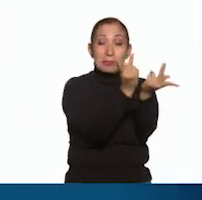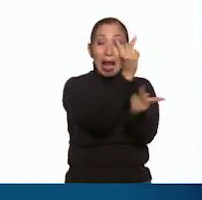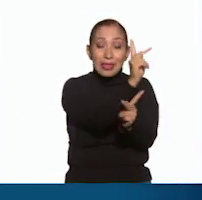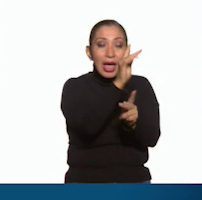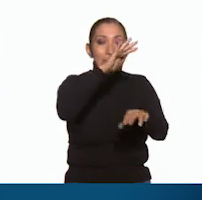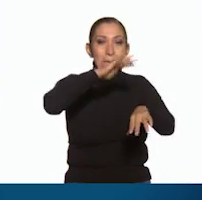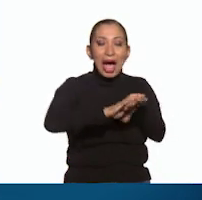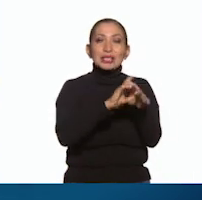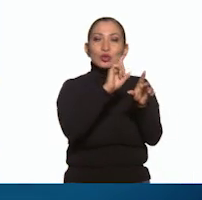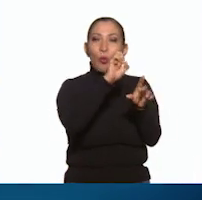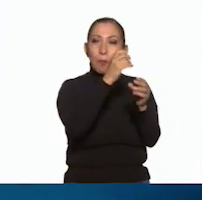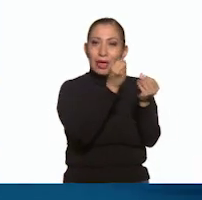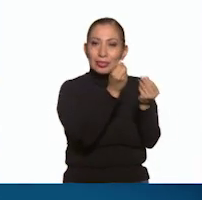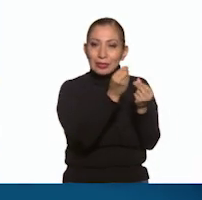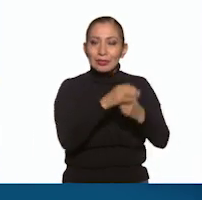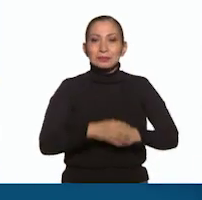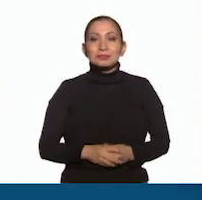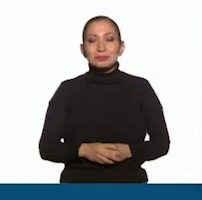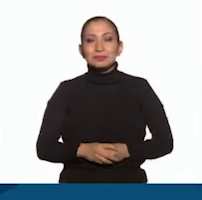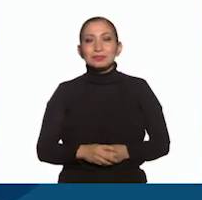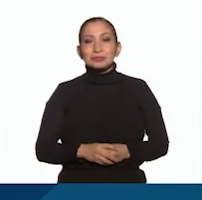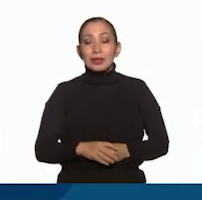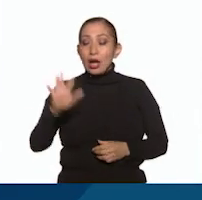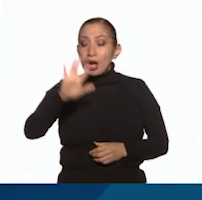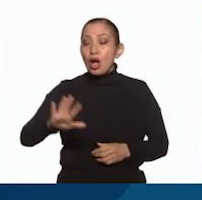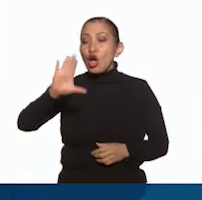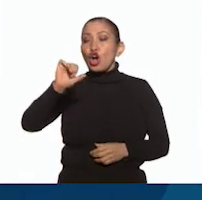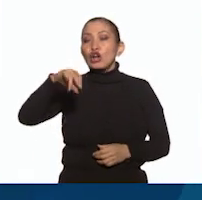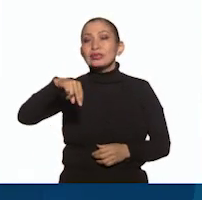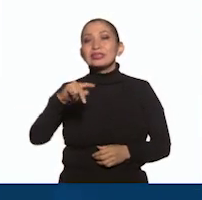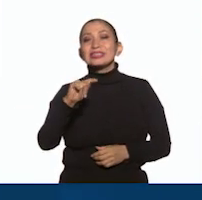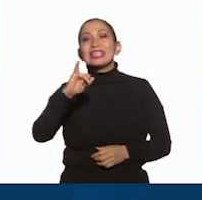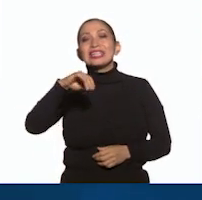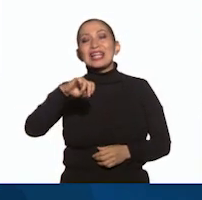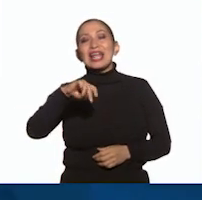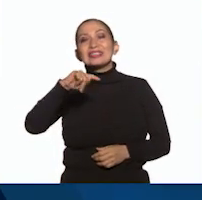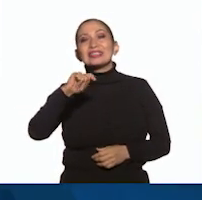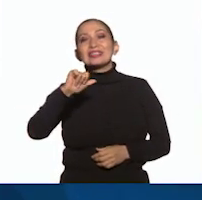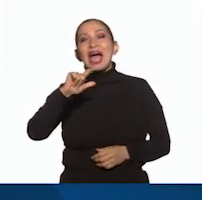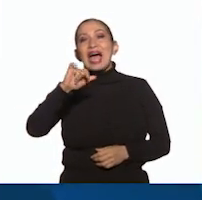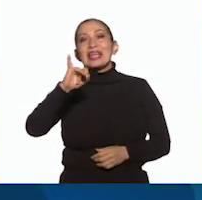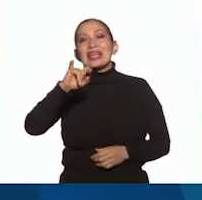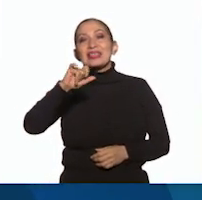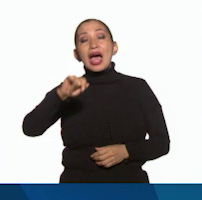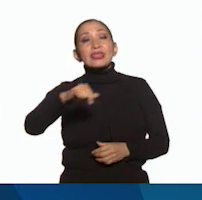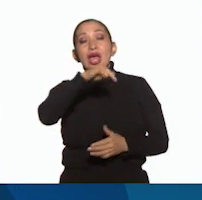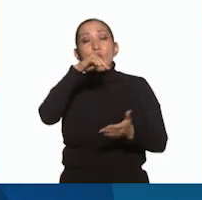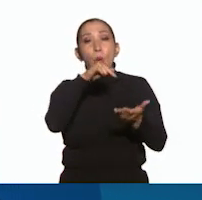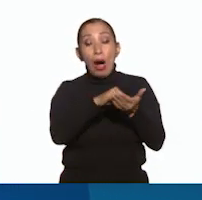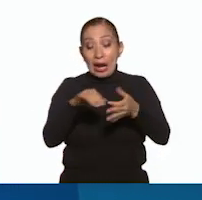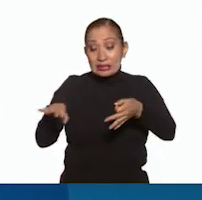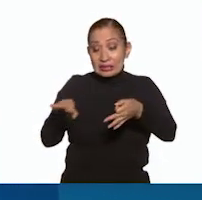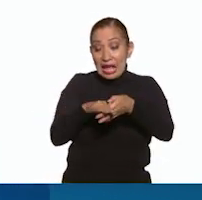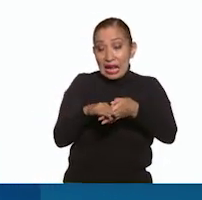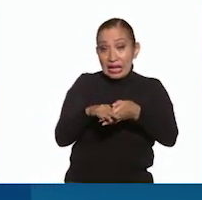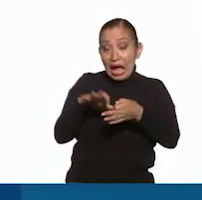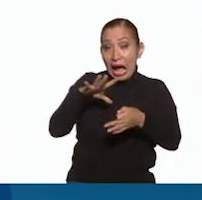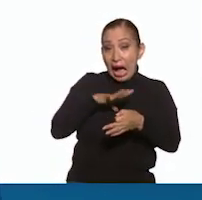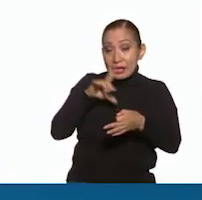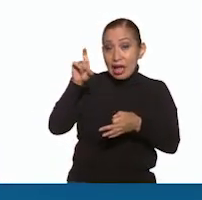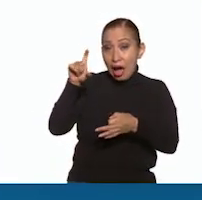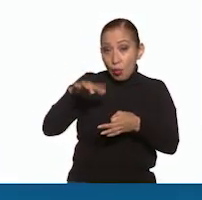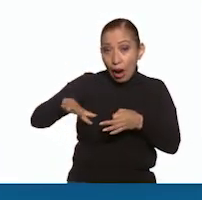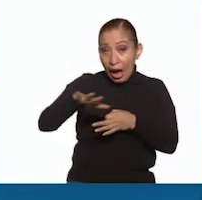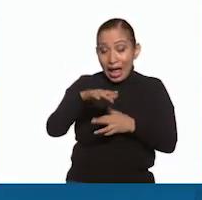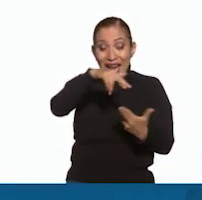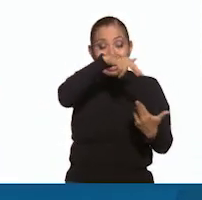vegetación, mayor humedad. La continentalidad se refiere a la distancia de un lugar con respecto a un cuerpo de agua.